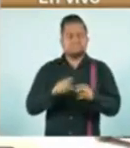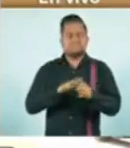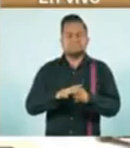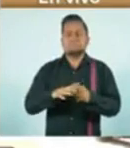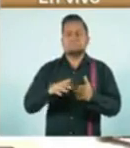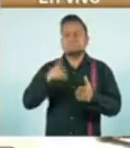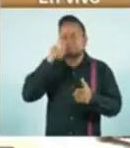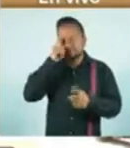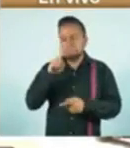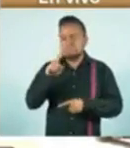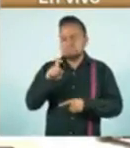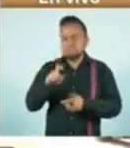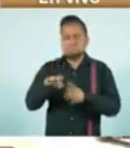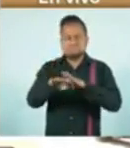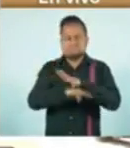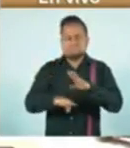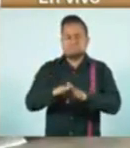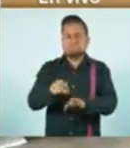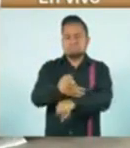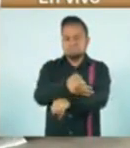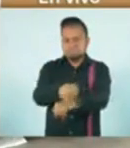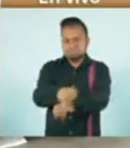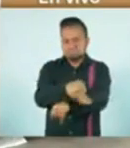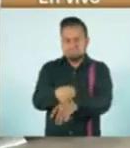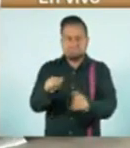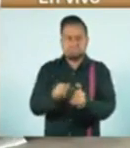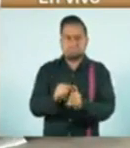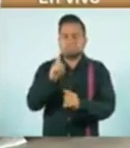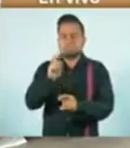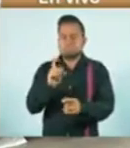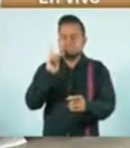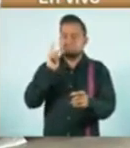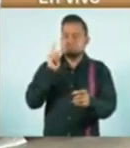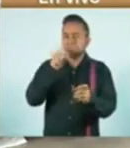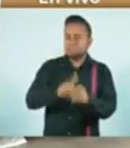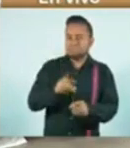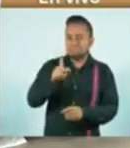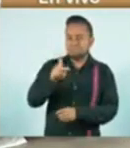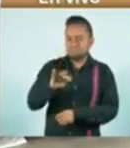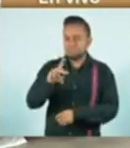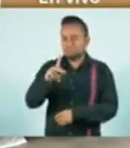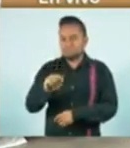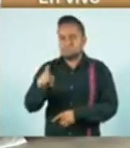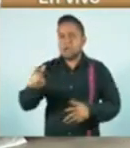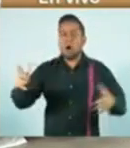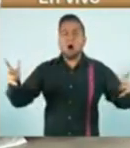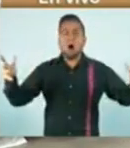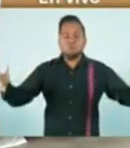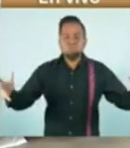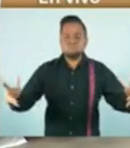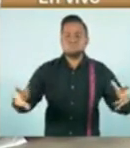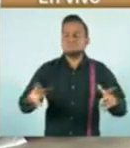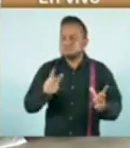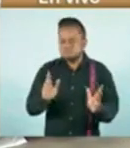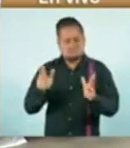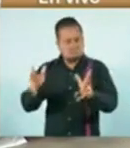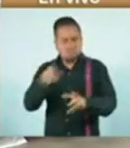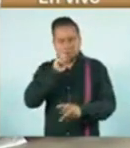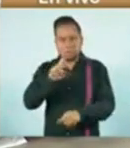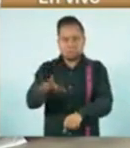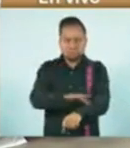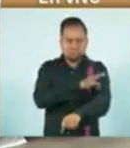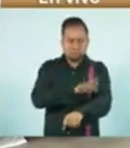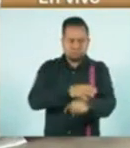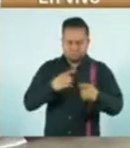básico para agua de manera temporal a través de abastecimiento de pipas, hidrantes, y se les va a brindar energía